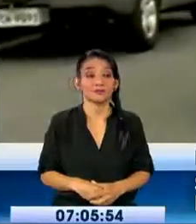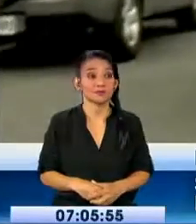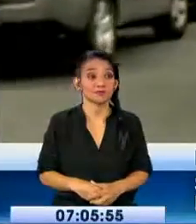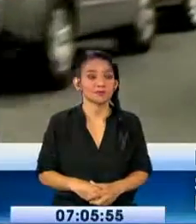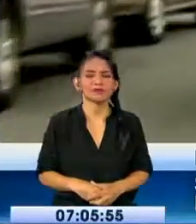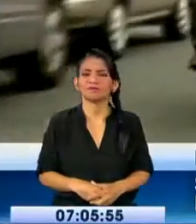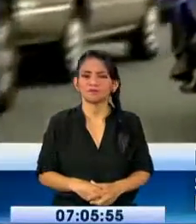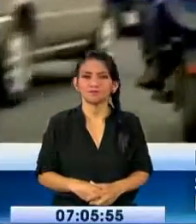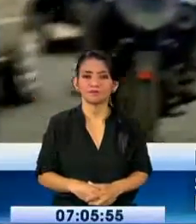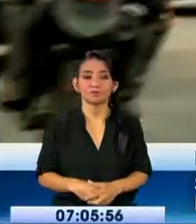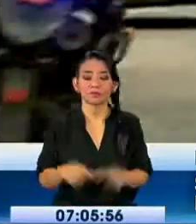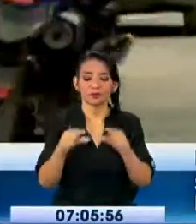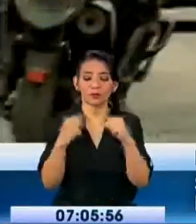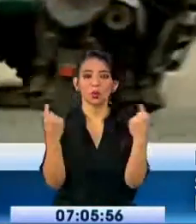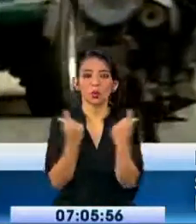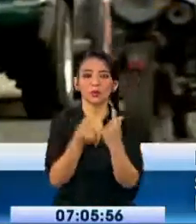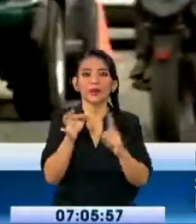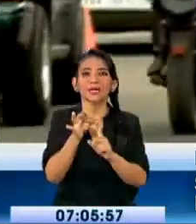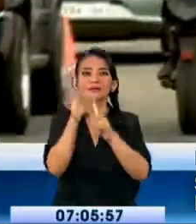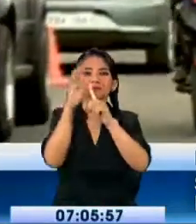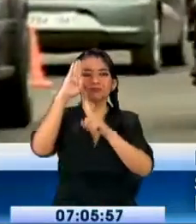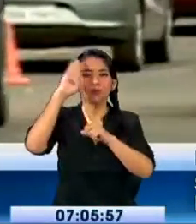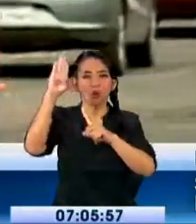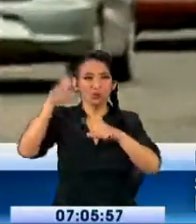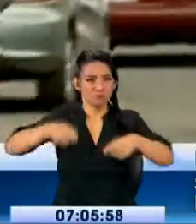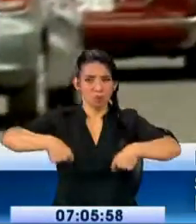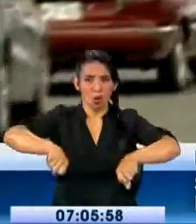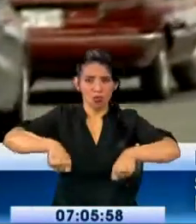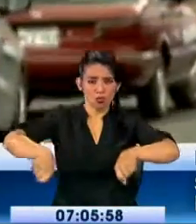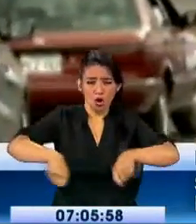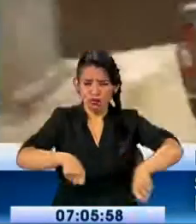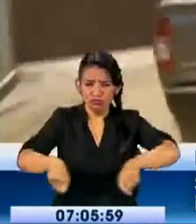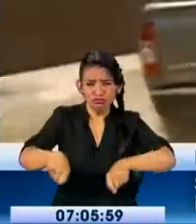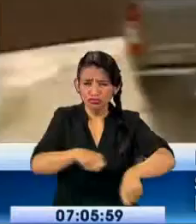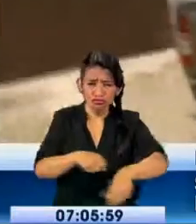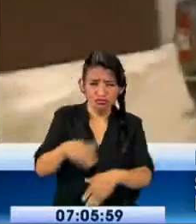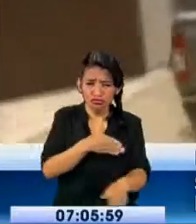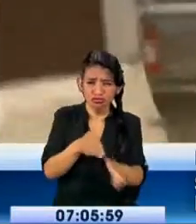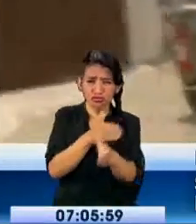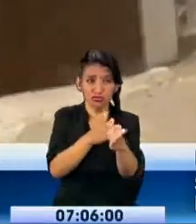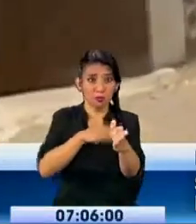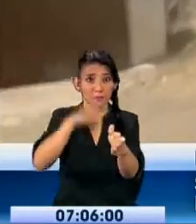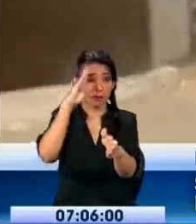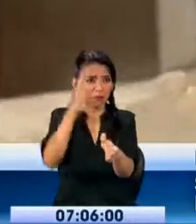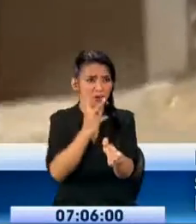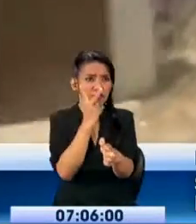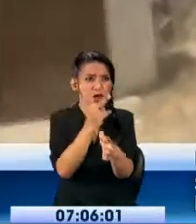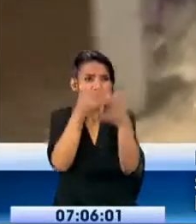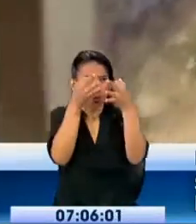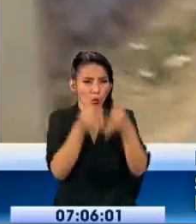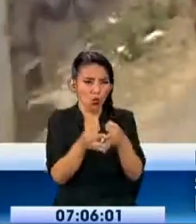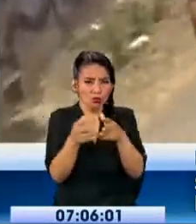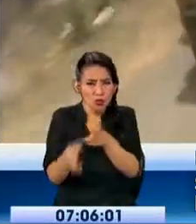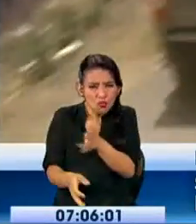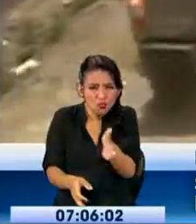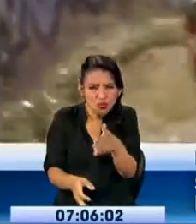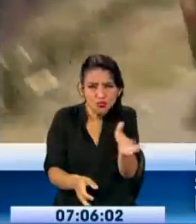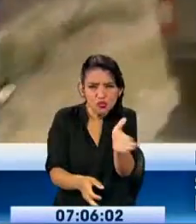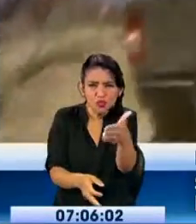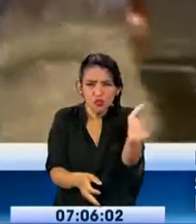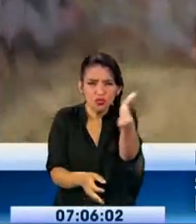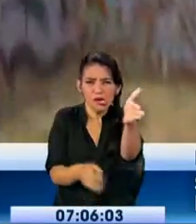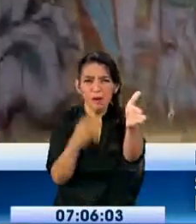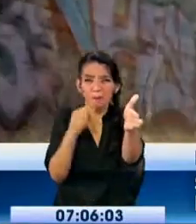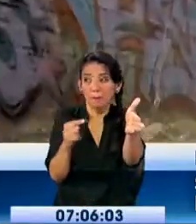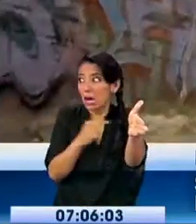Minutos antes, elementos del grupo de operaciones motorizadas seguían de cerca al vehículo. Uno de los policías logró ver cuando ingresaron por un camino secundario,